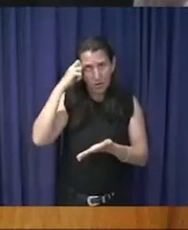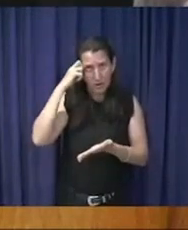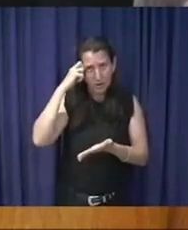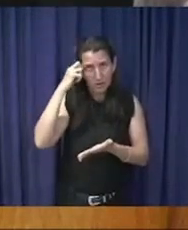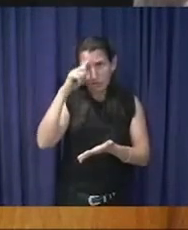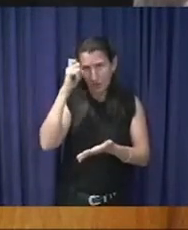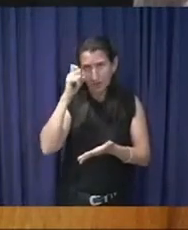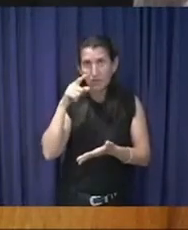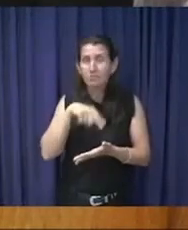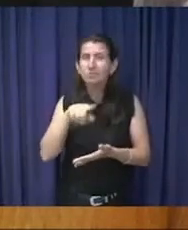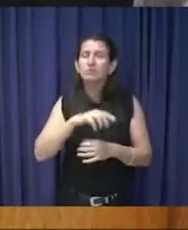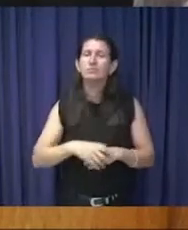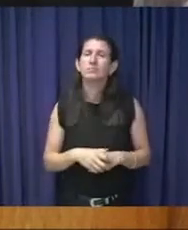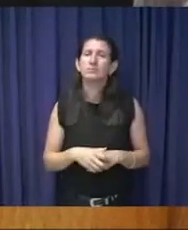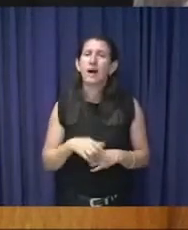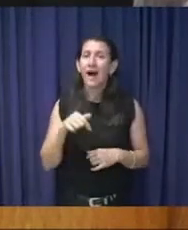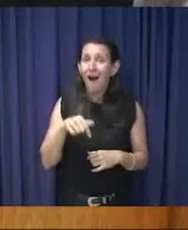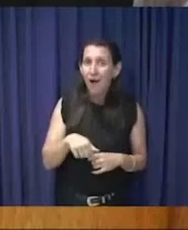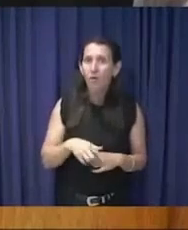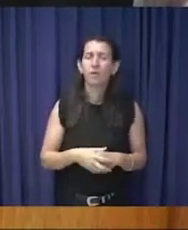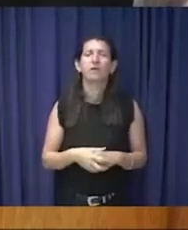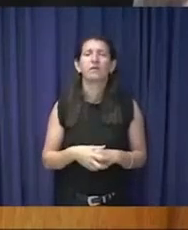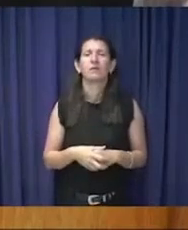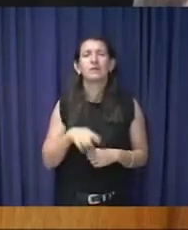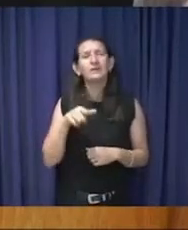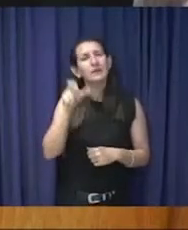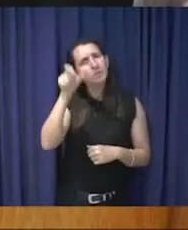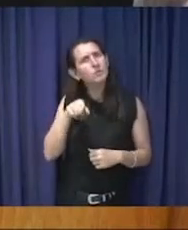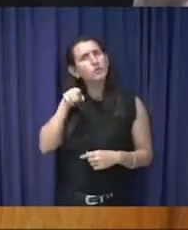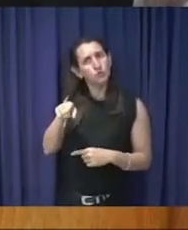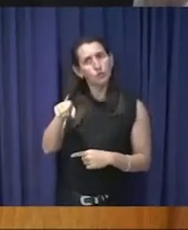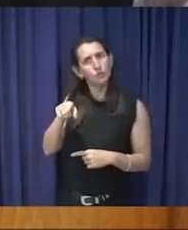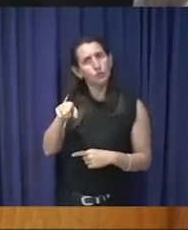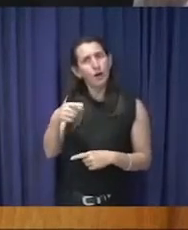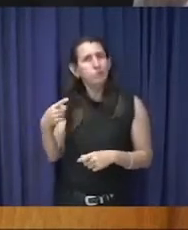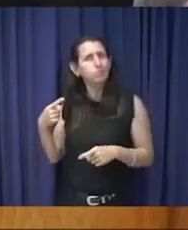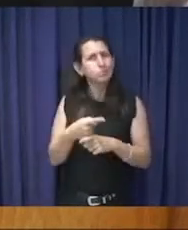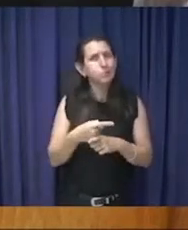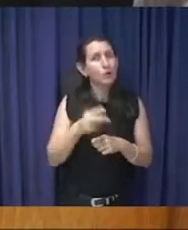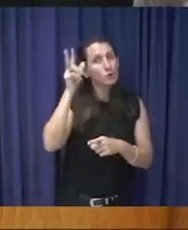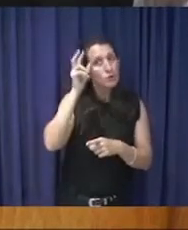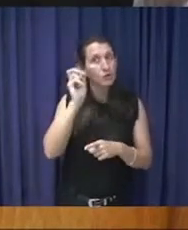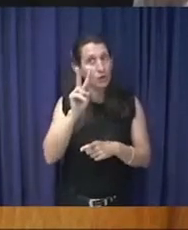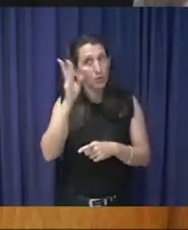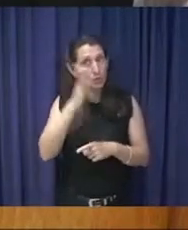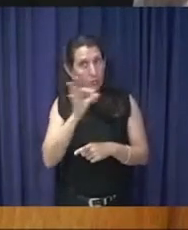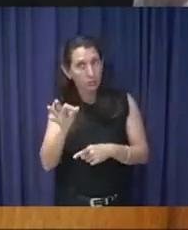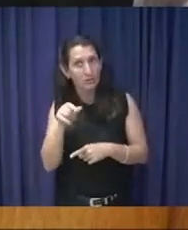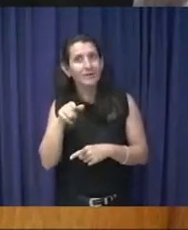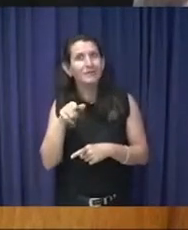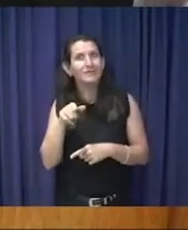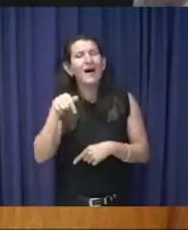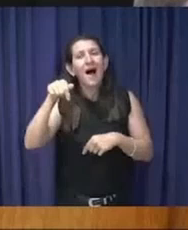lloraron en esta sala. Ahora, esa persona que rechazó el 82% móvil es a la que